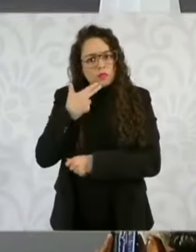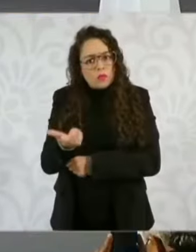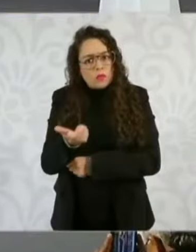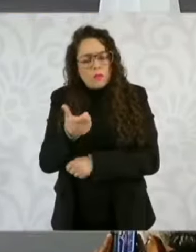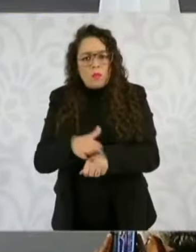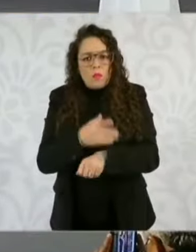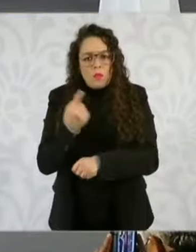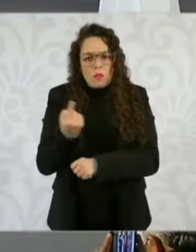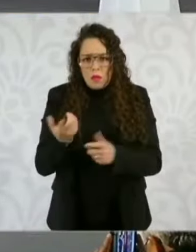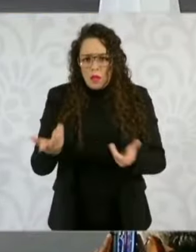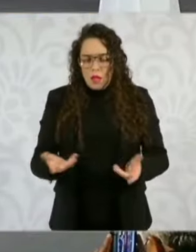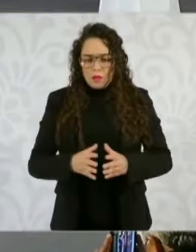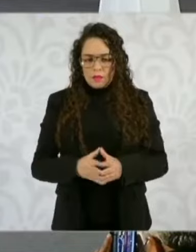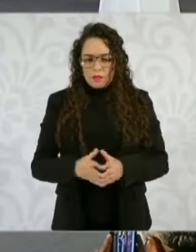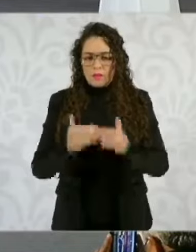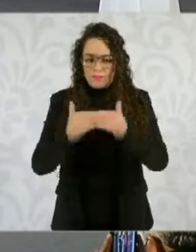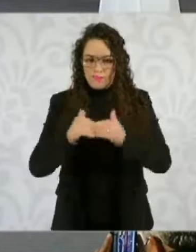Adelante.